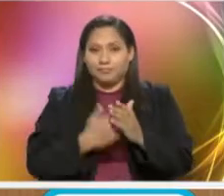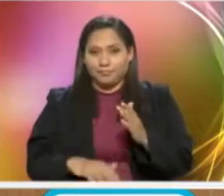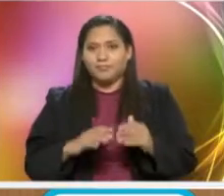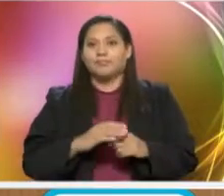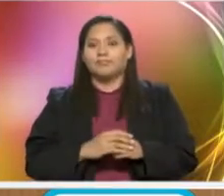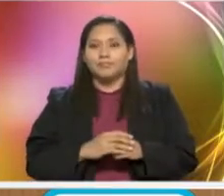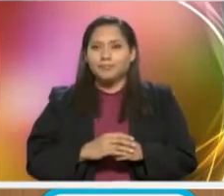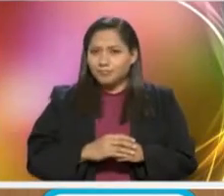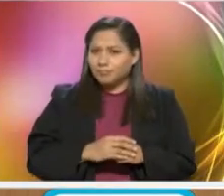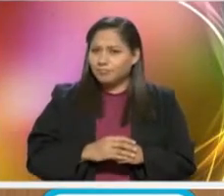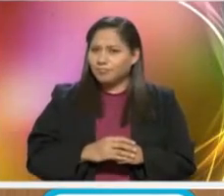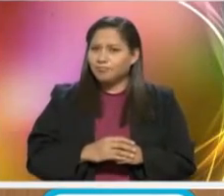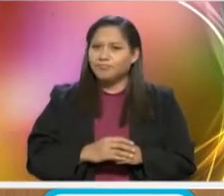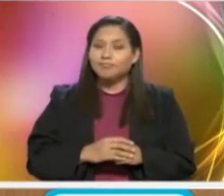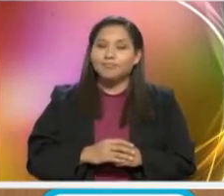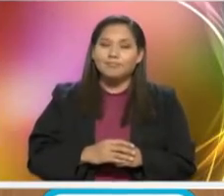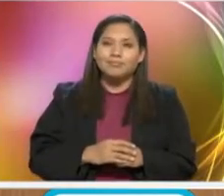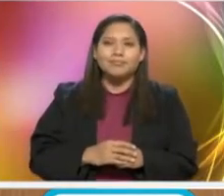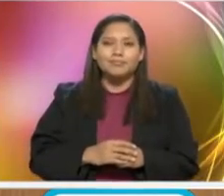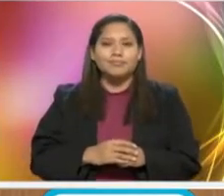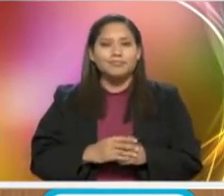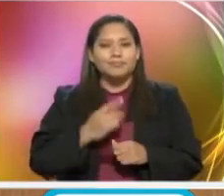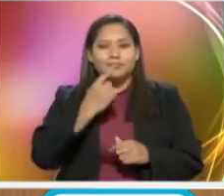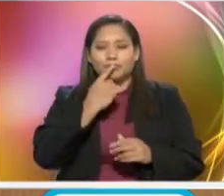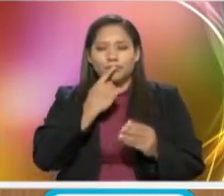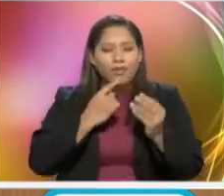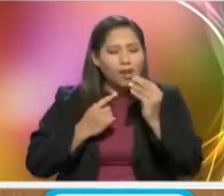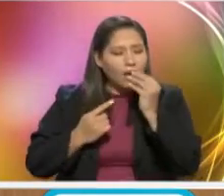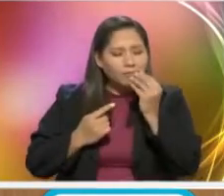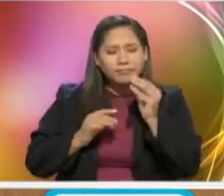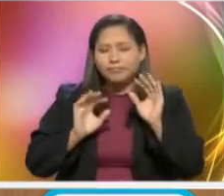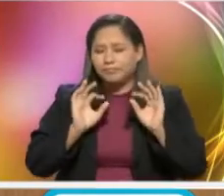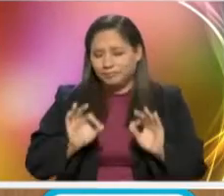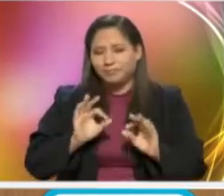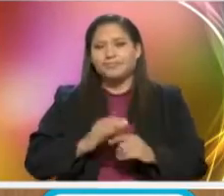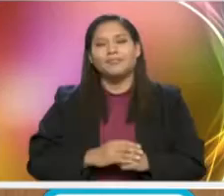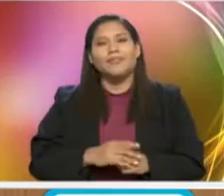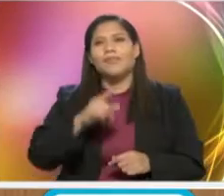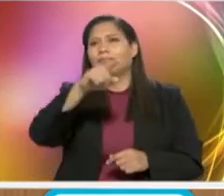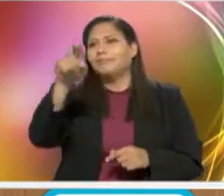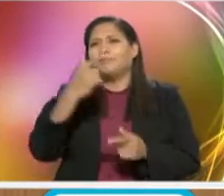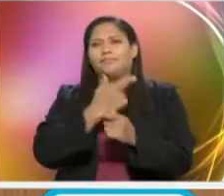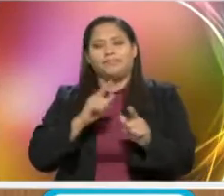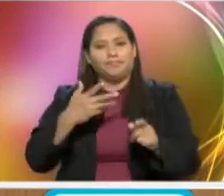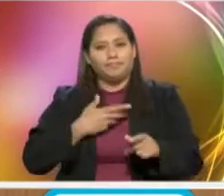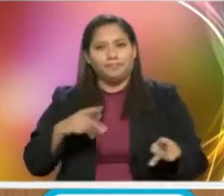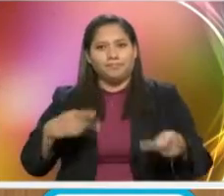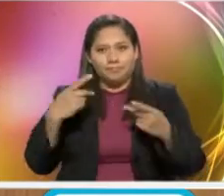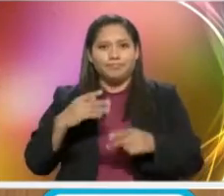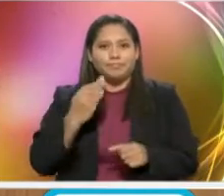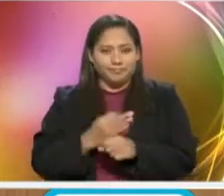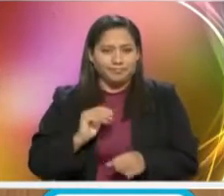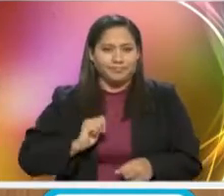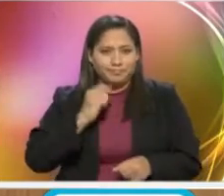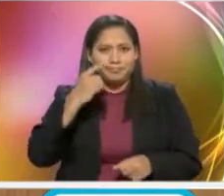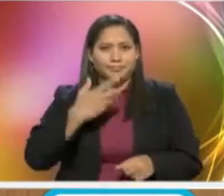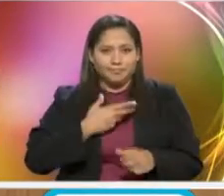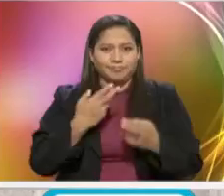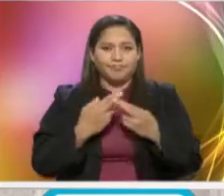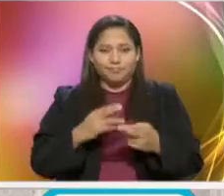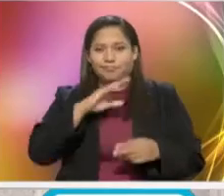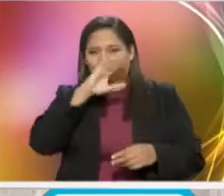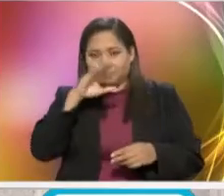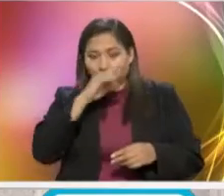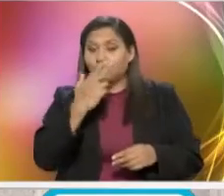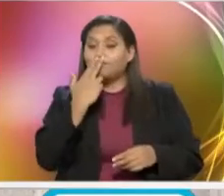Está en su mejor sabor, entonces lo encuentran donde sea. Pues sí, hay que aprovechar justo esta temporada. Hay que aprovecharlo porque además